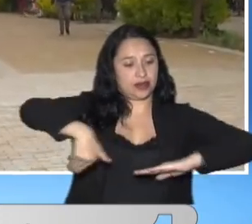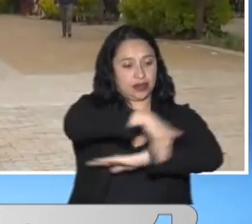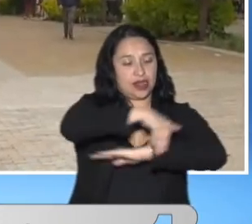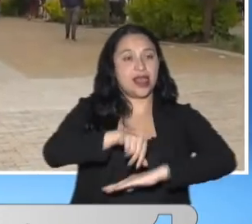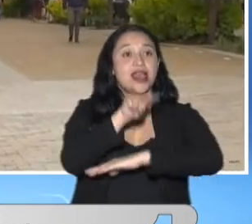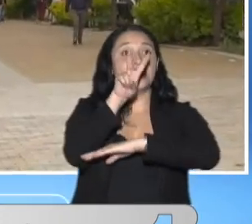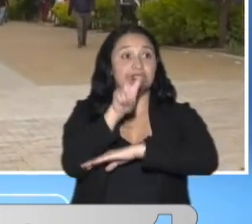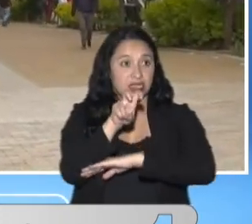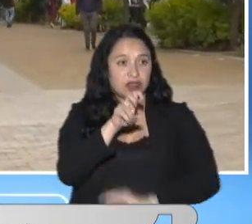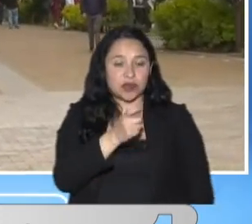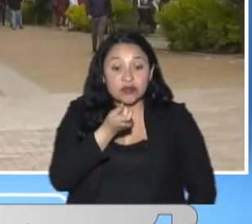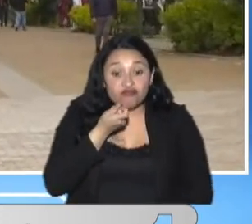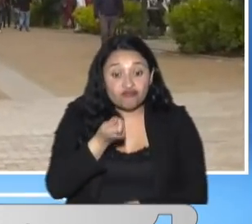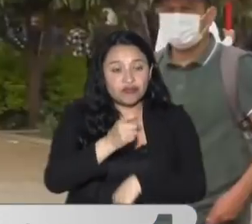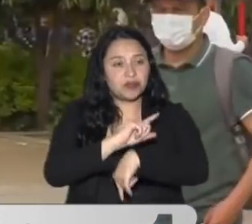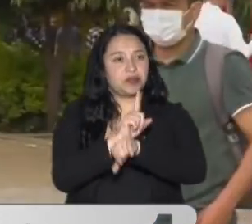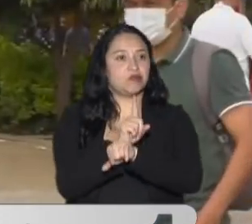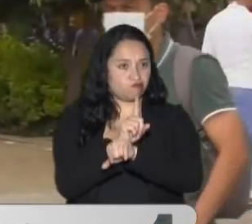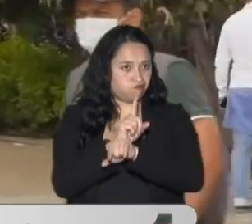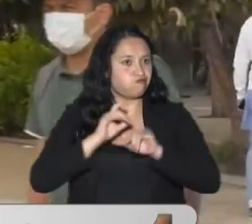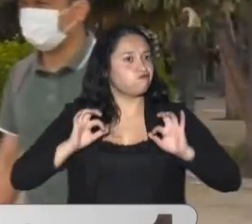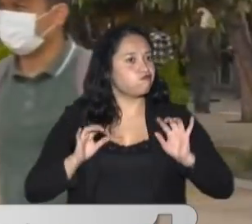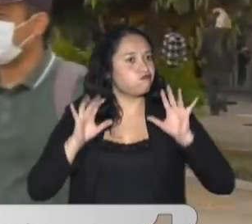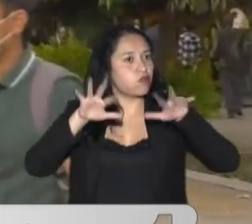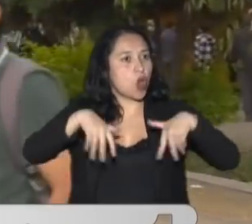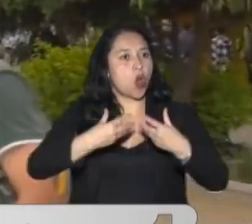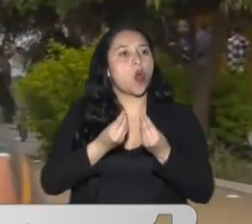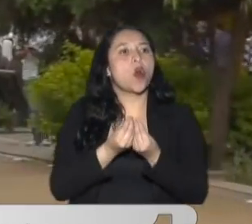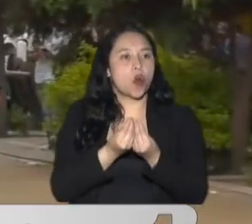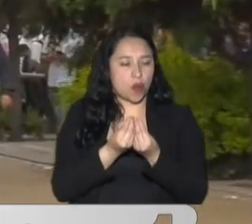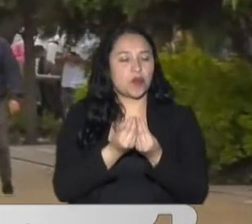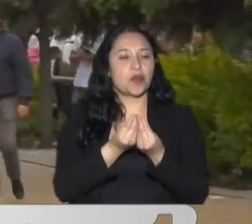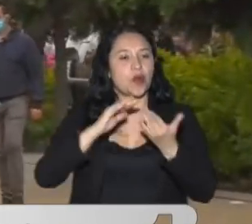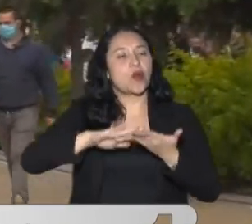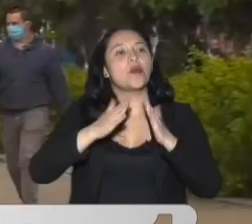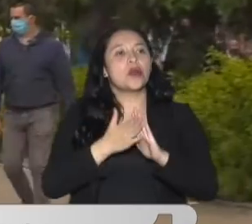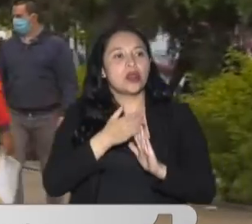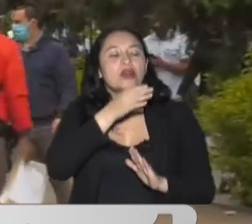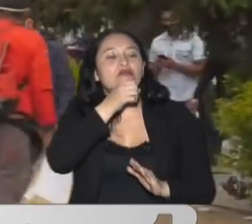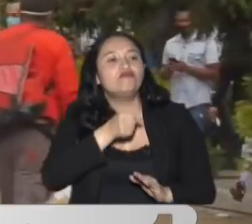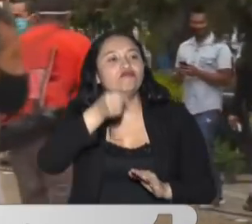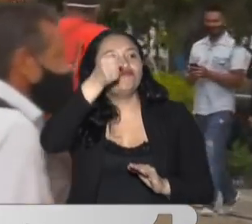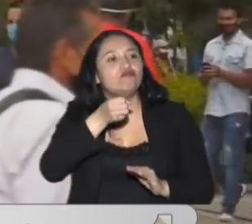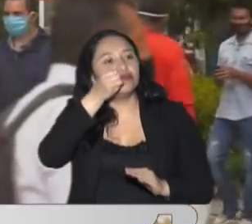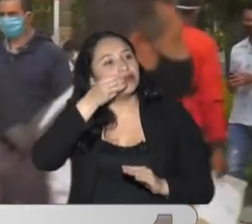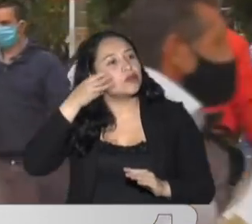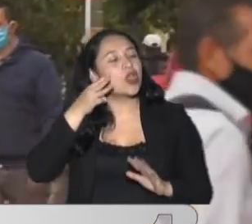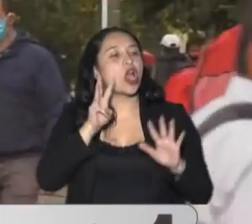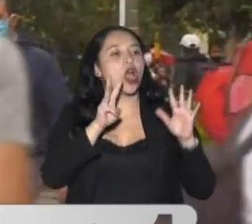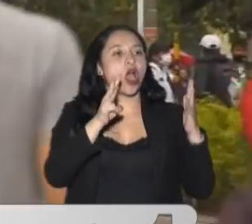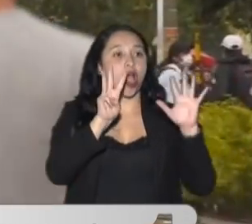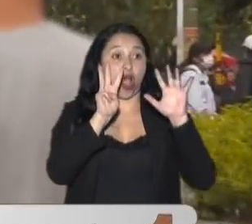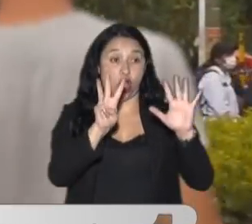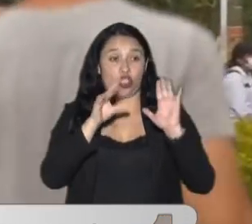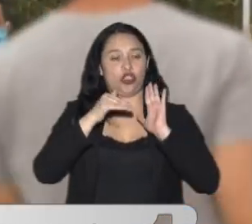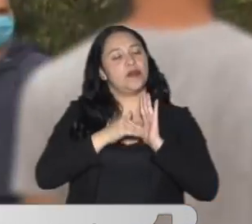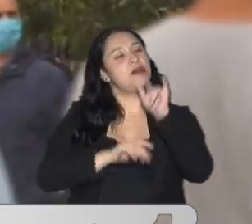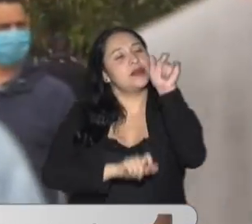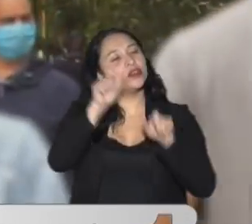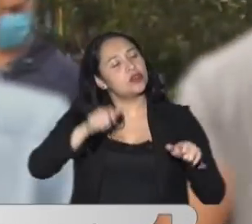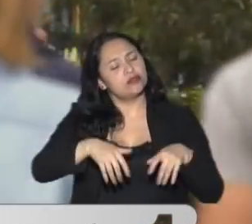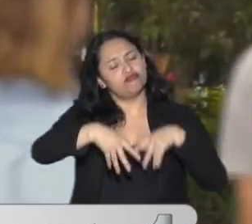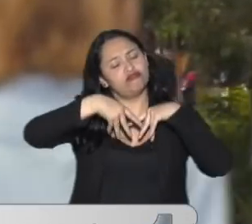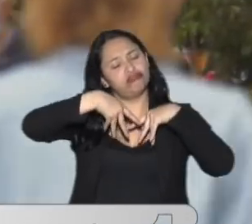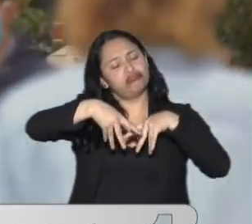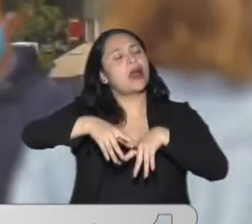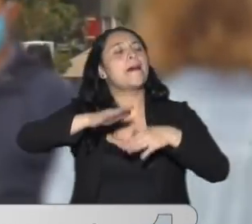donde en los próximos minutos llegará la caravana y la minga indígena con cerca de 8.000 personas. Una protesta pacífica que se